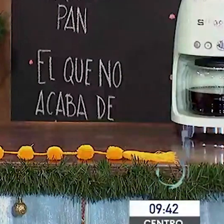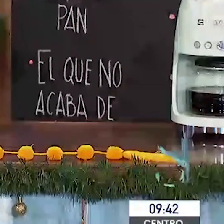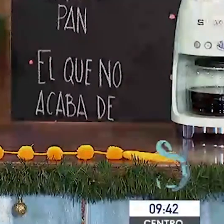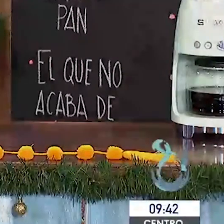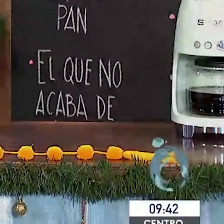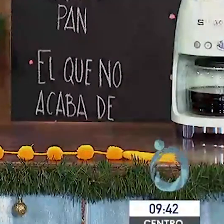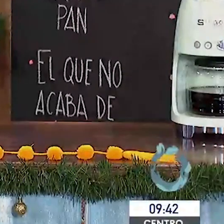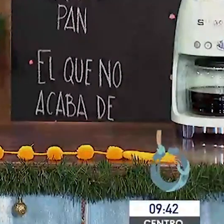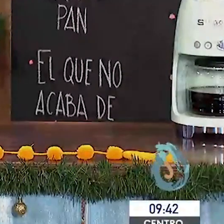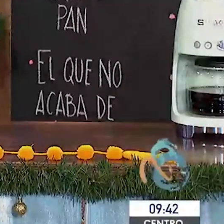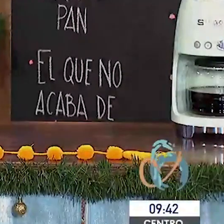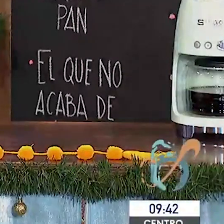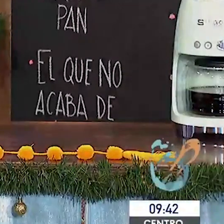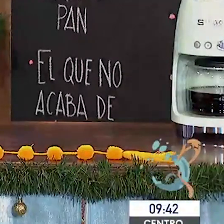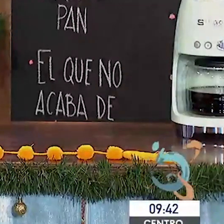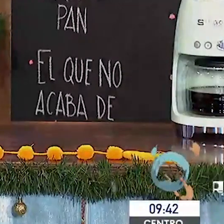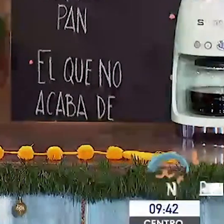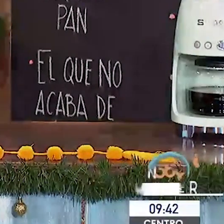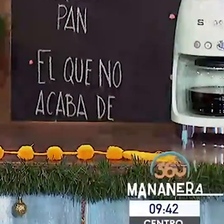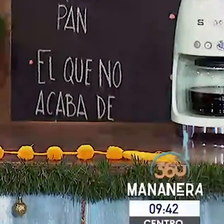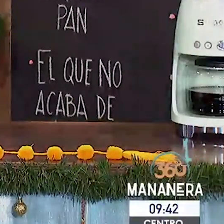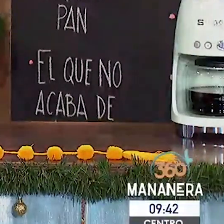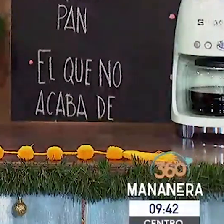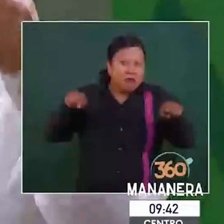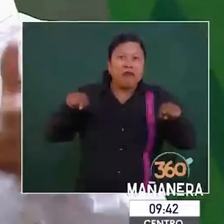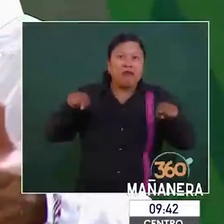pasajeros, tren de carga, pero también polos de desarrollo.